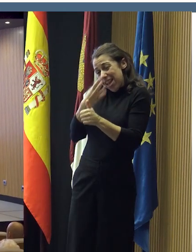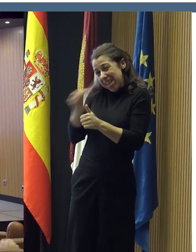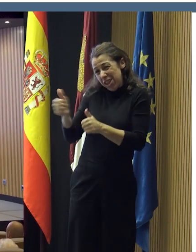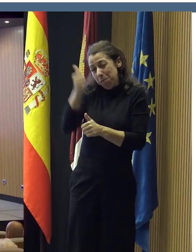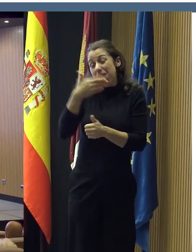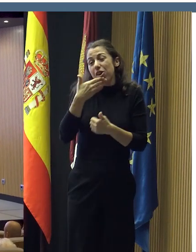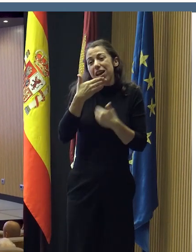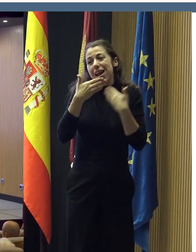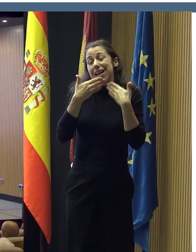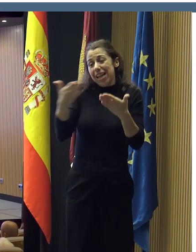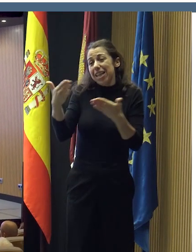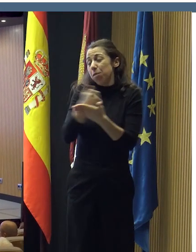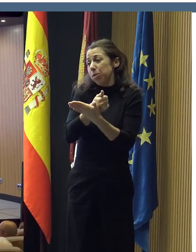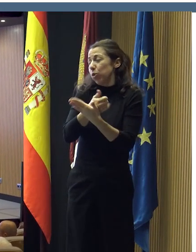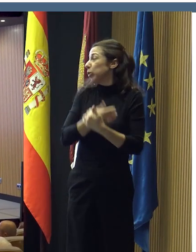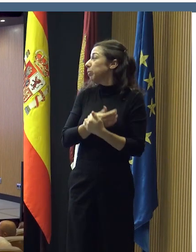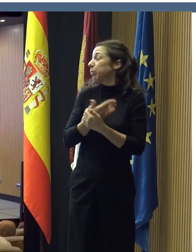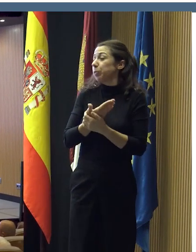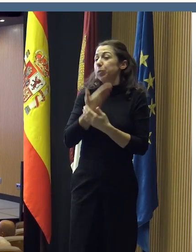Le voy a pedir a... Sí.